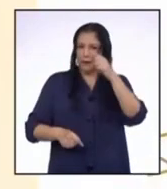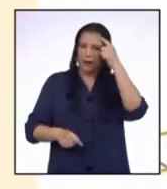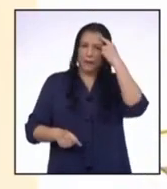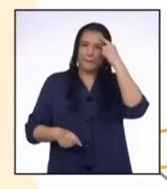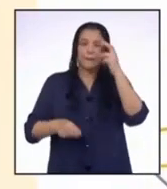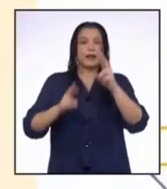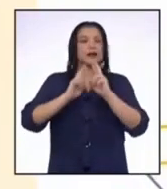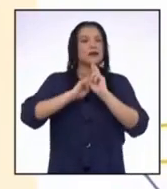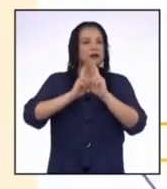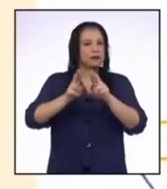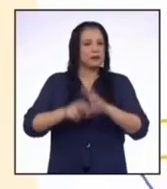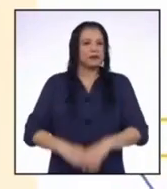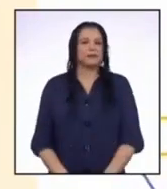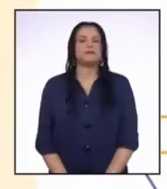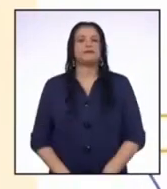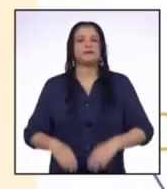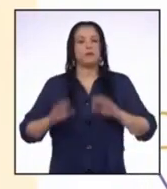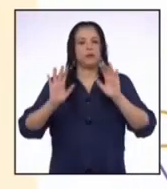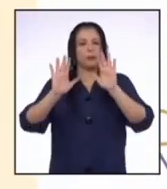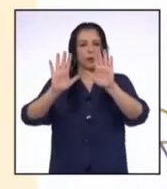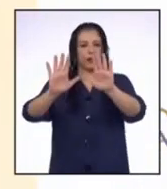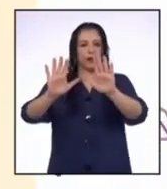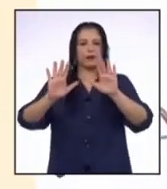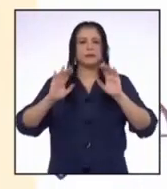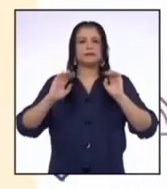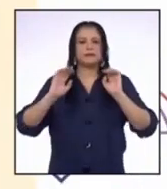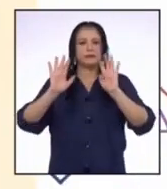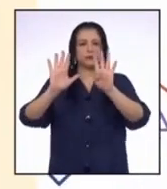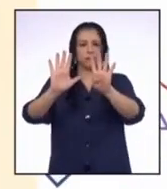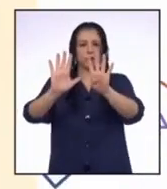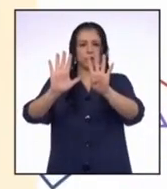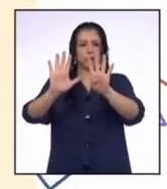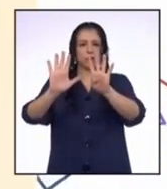puedas contestar.